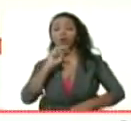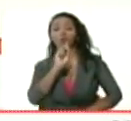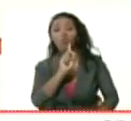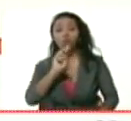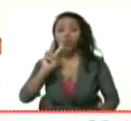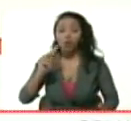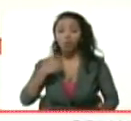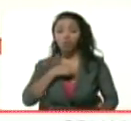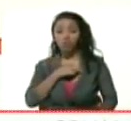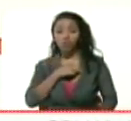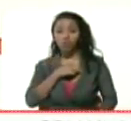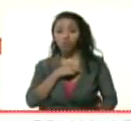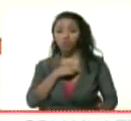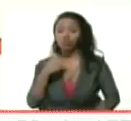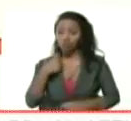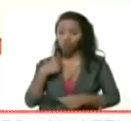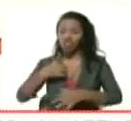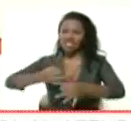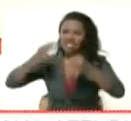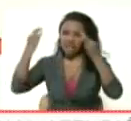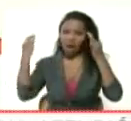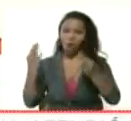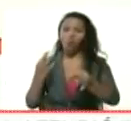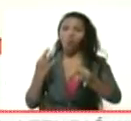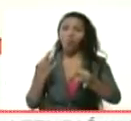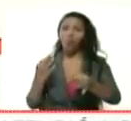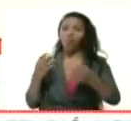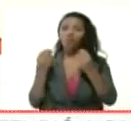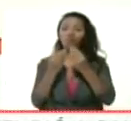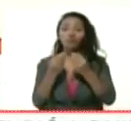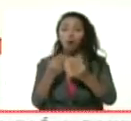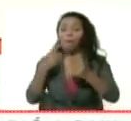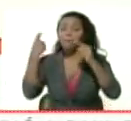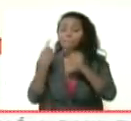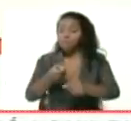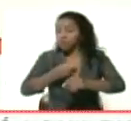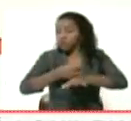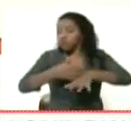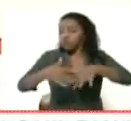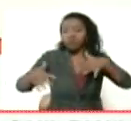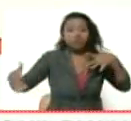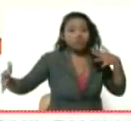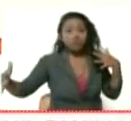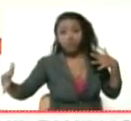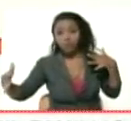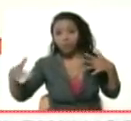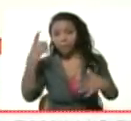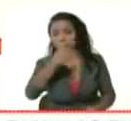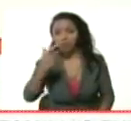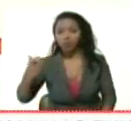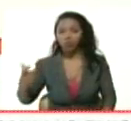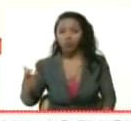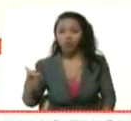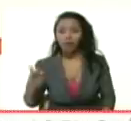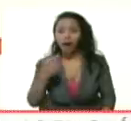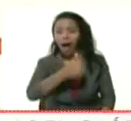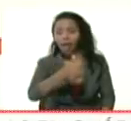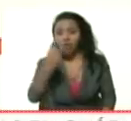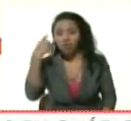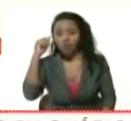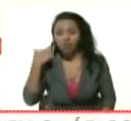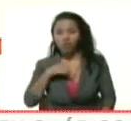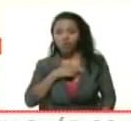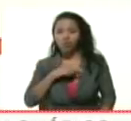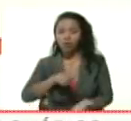nosotros? Yo estoy seguro que va a haber multiplicación por miles, por cada uno de nosotros que